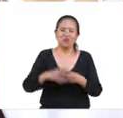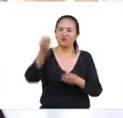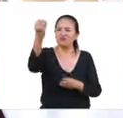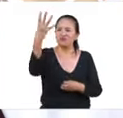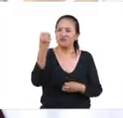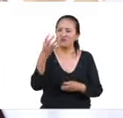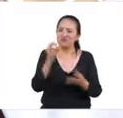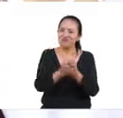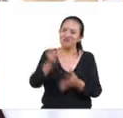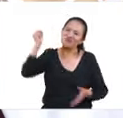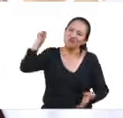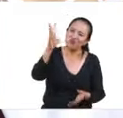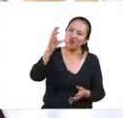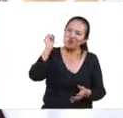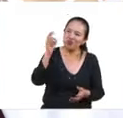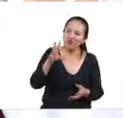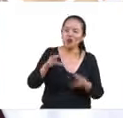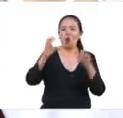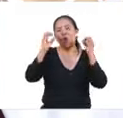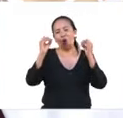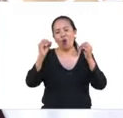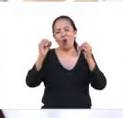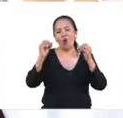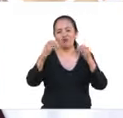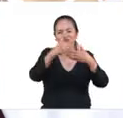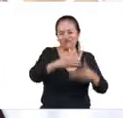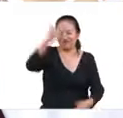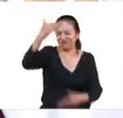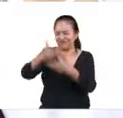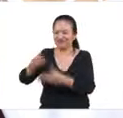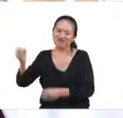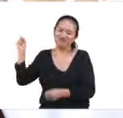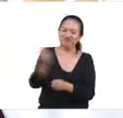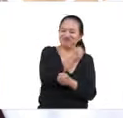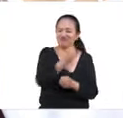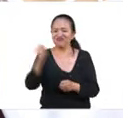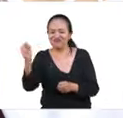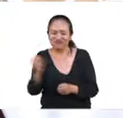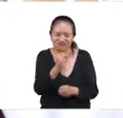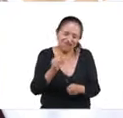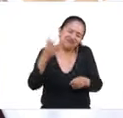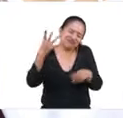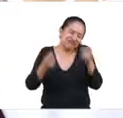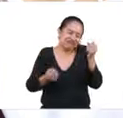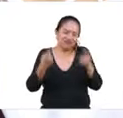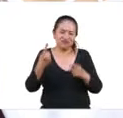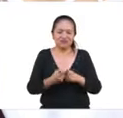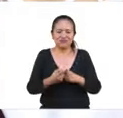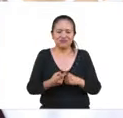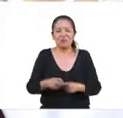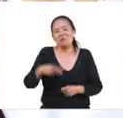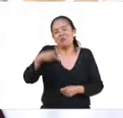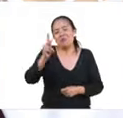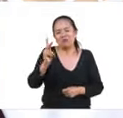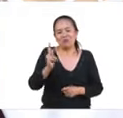semáforos, golpearon las vallas que había en Palacio Nacional, pero